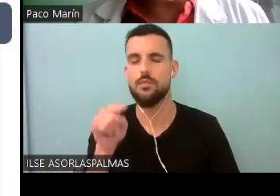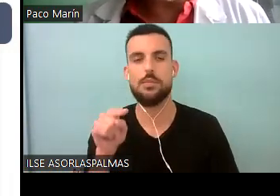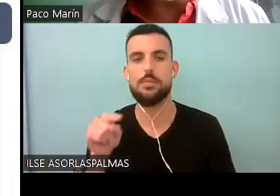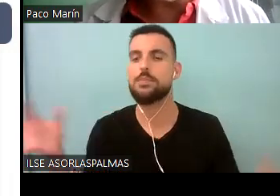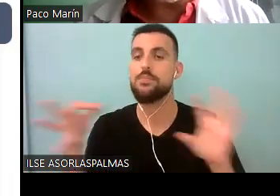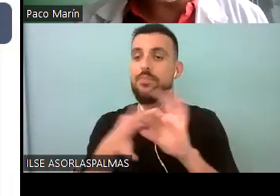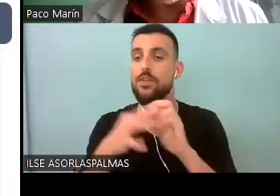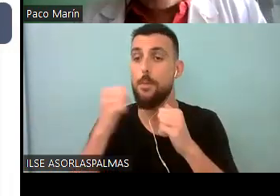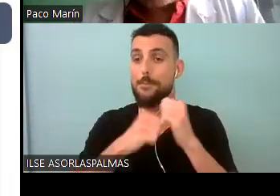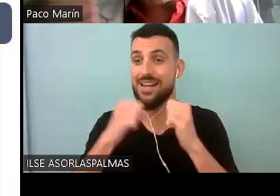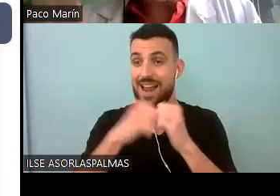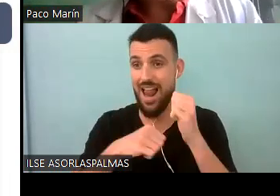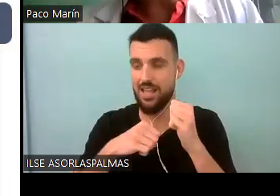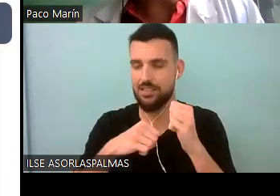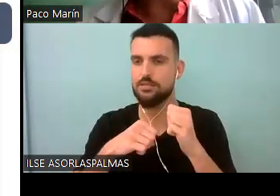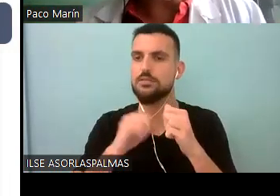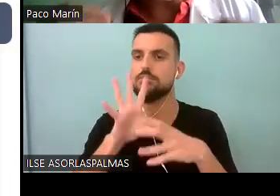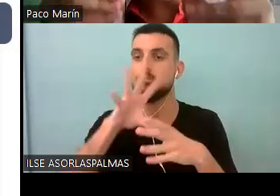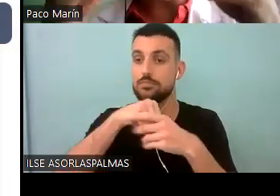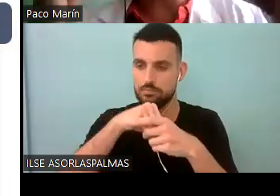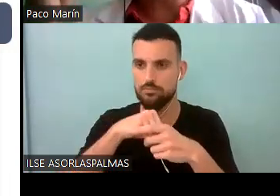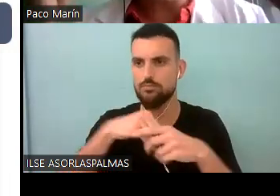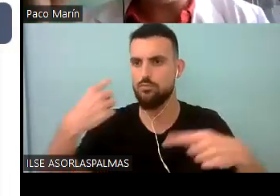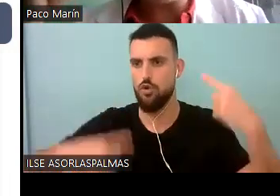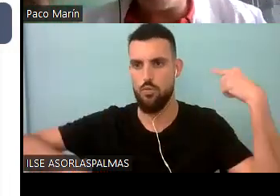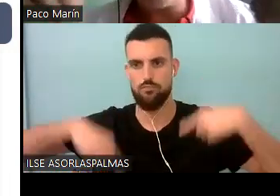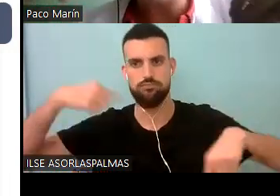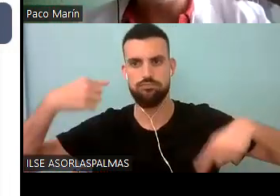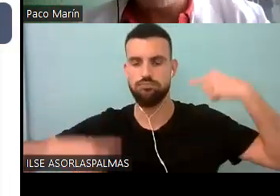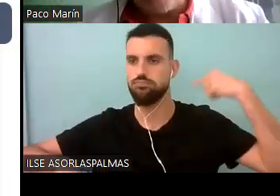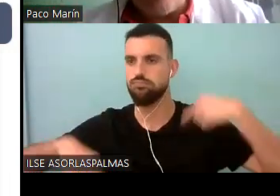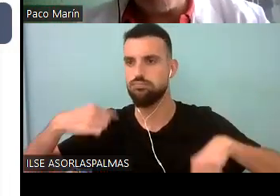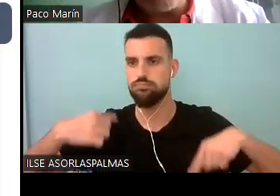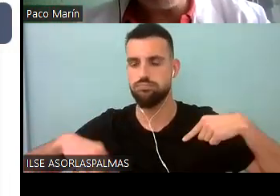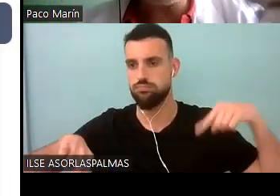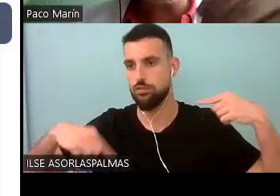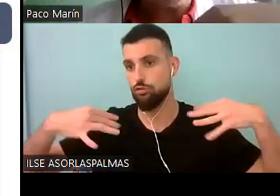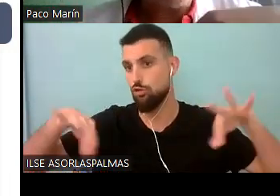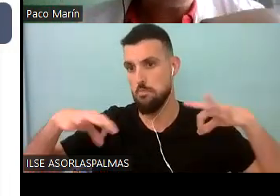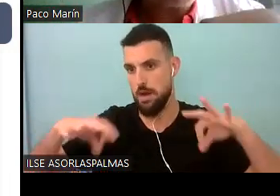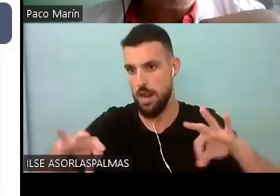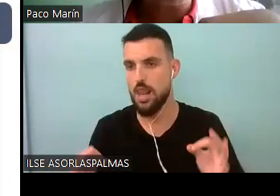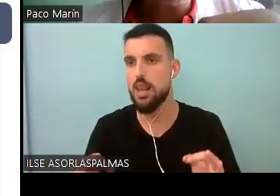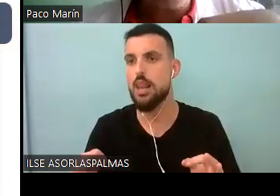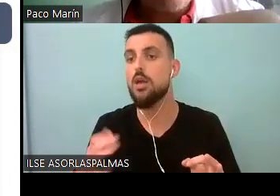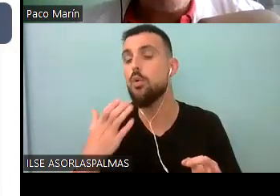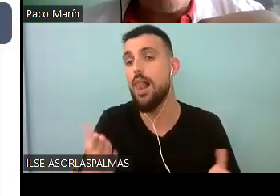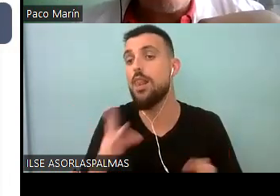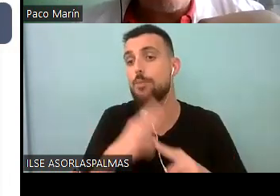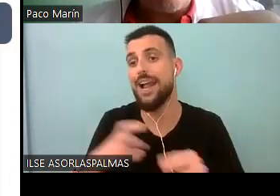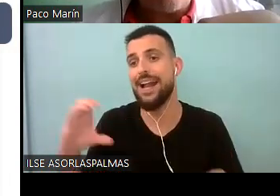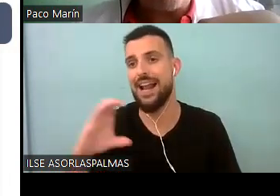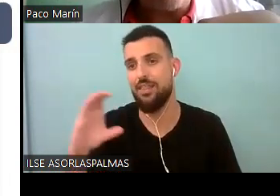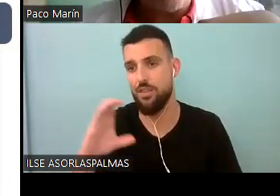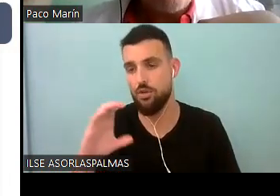minerales que están más implicados y son los que realmente modulamos y sobre los que actúan el resto de elementos son fundamentalmente el calcio y